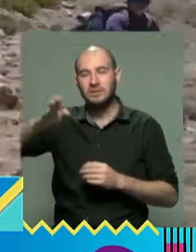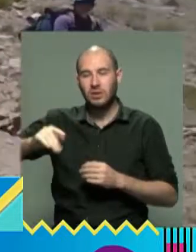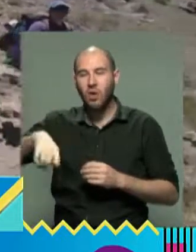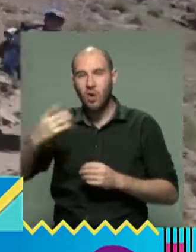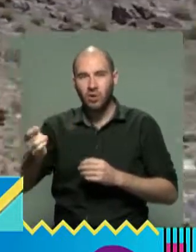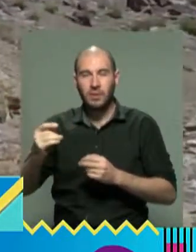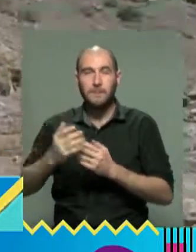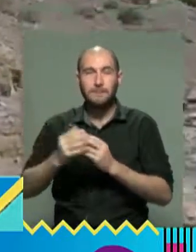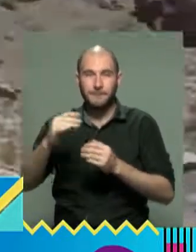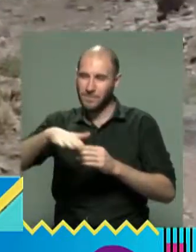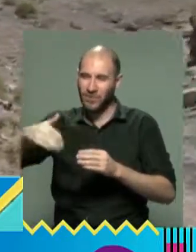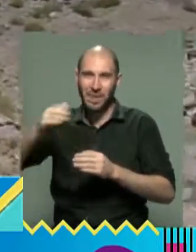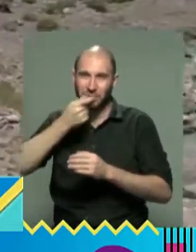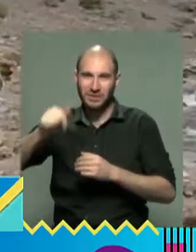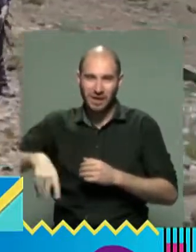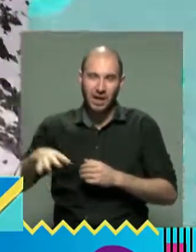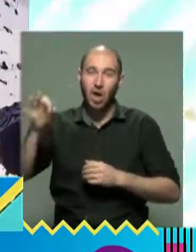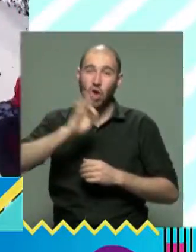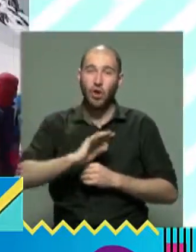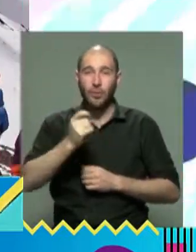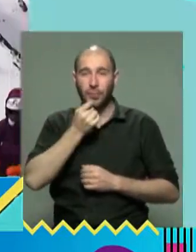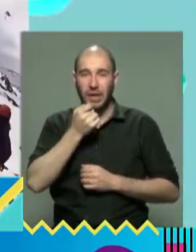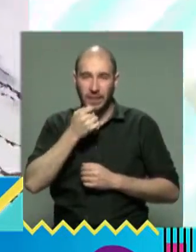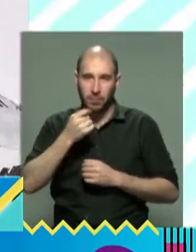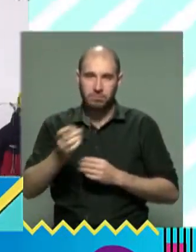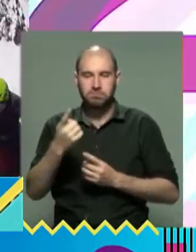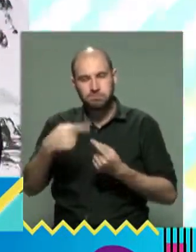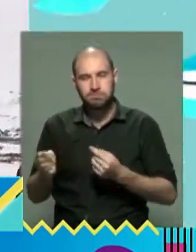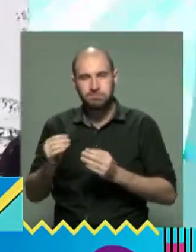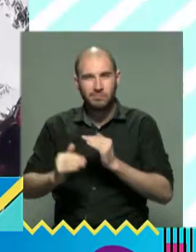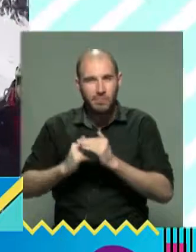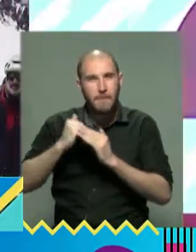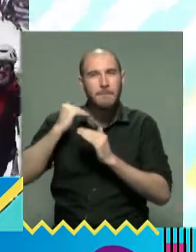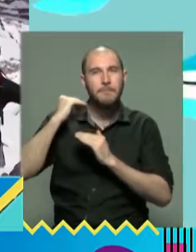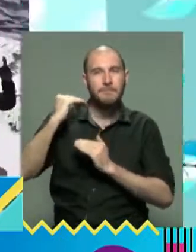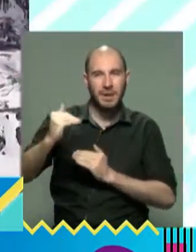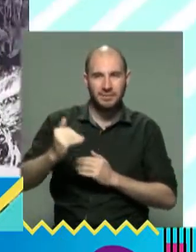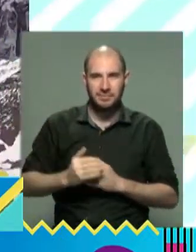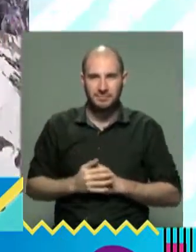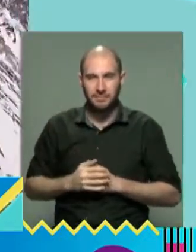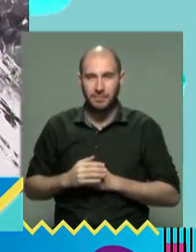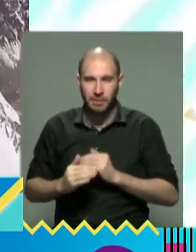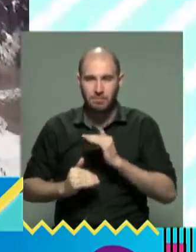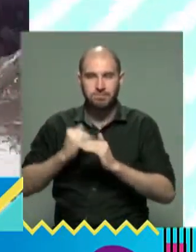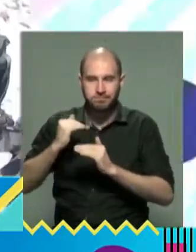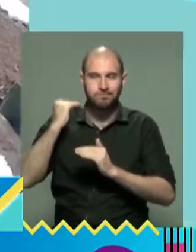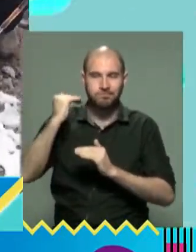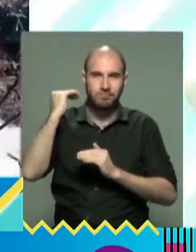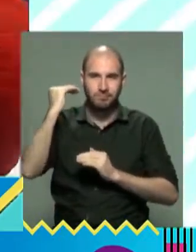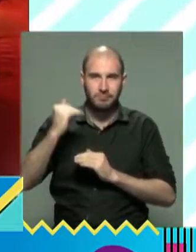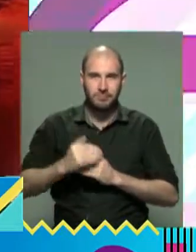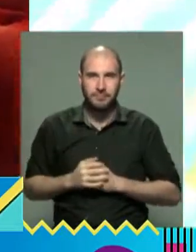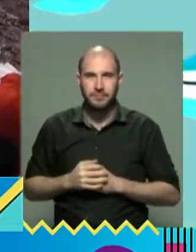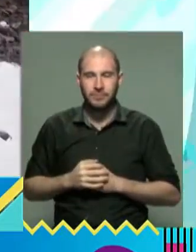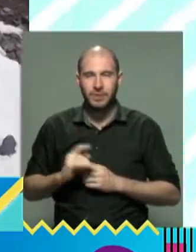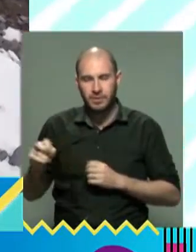en precordillera mendocina, y si no ya empezando a sumar un poco a subir de grado, digamos,